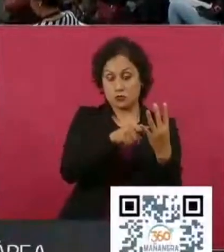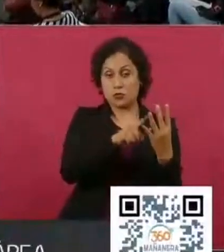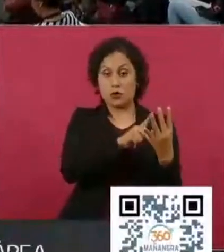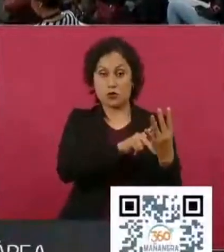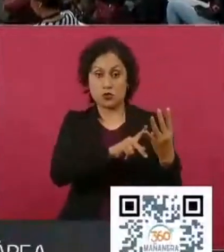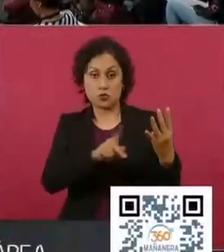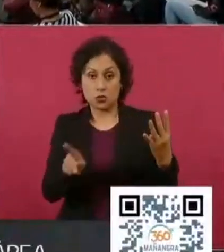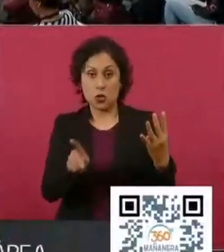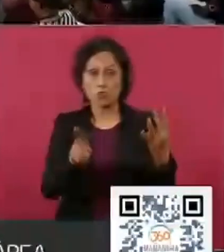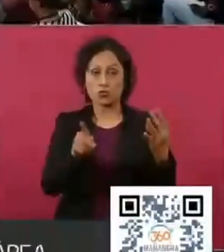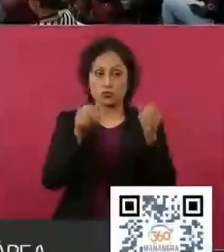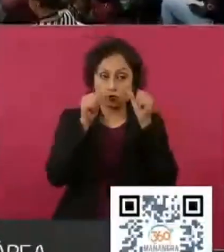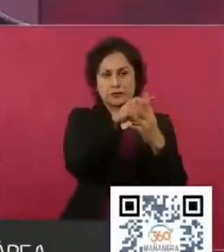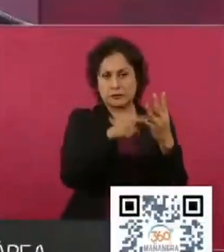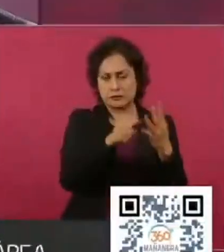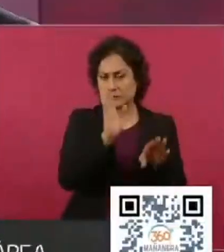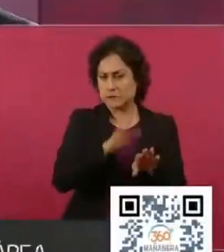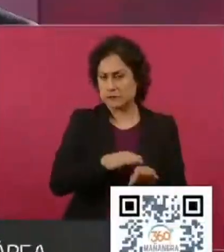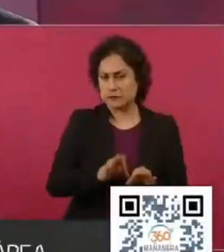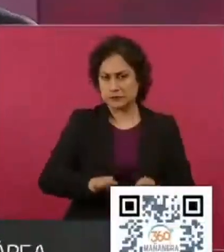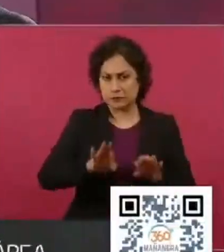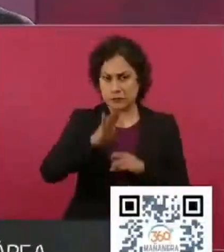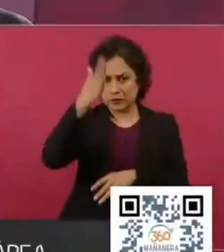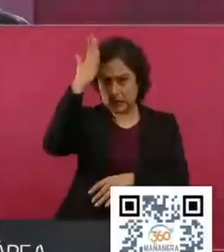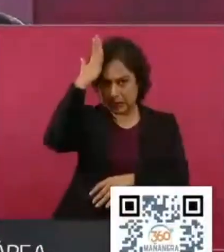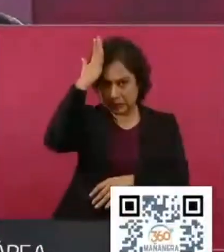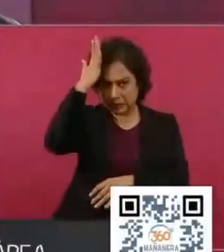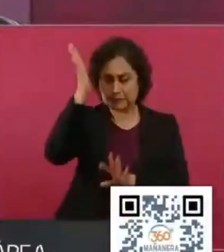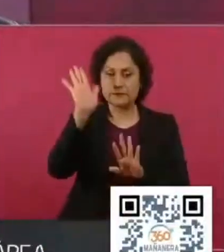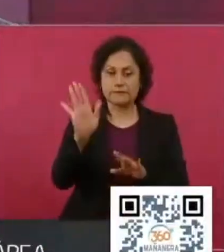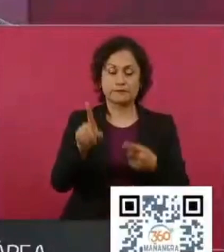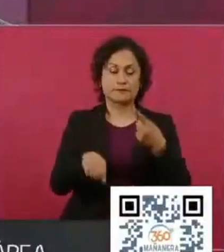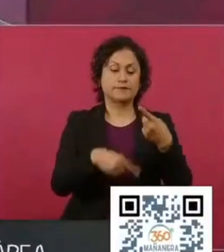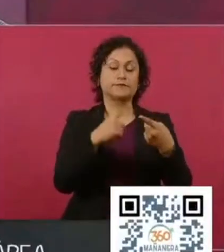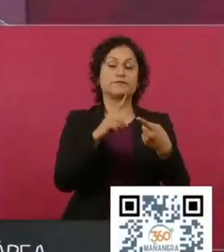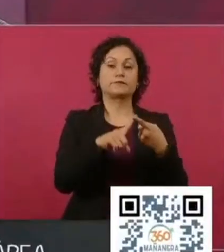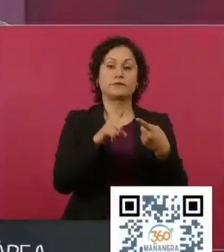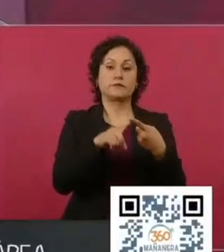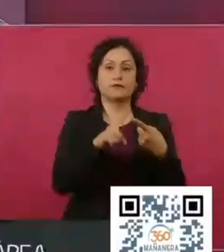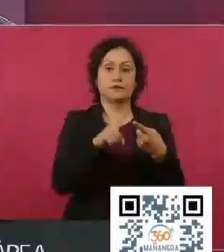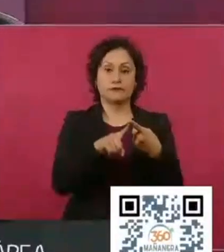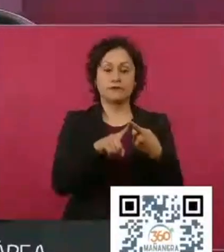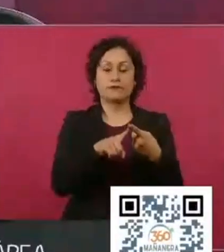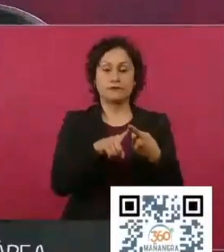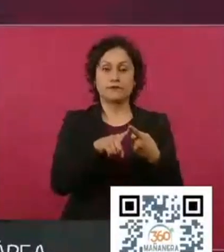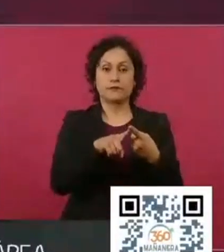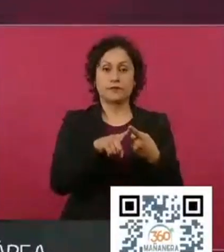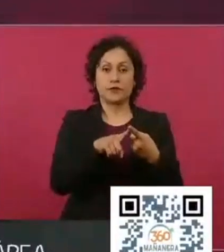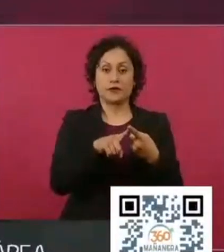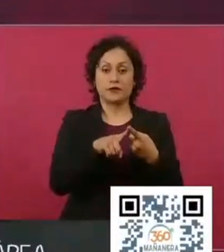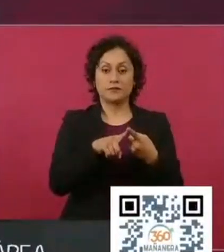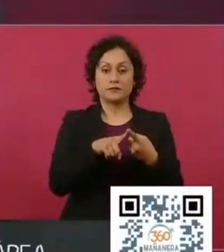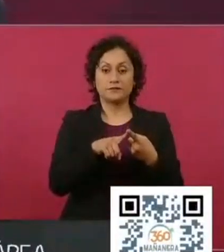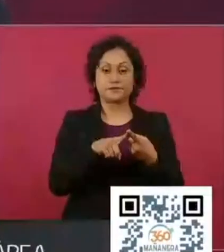Pero hay cuatro uno es el apoyo